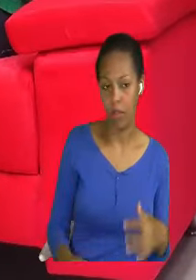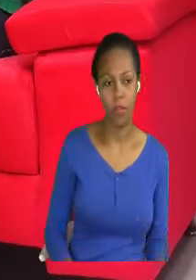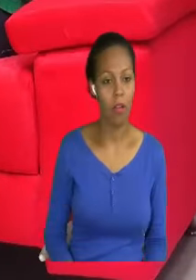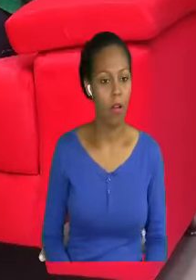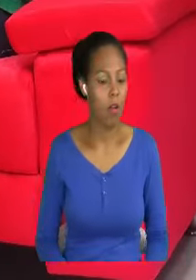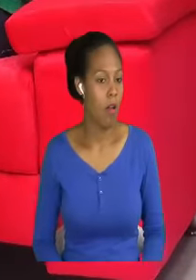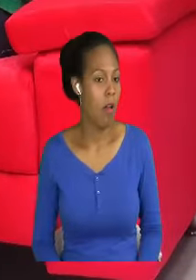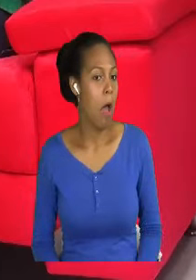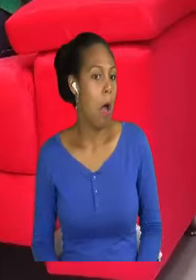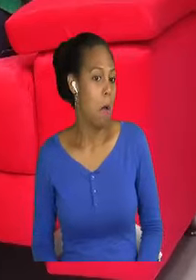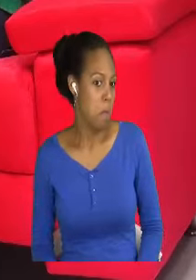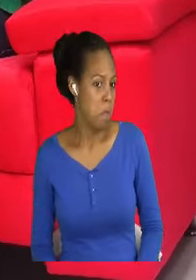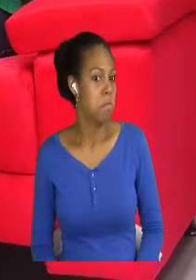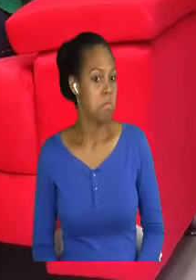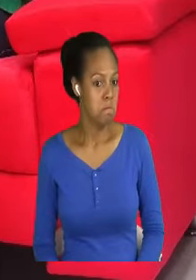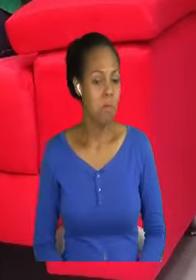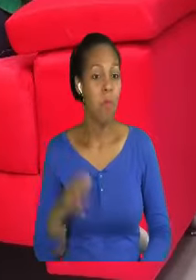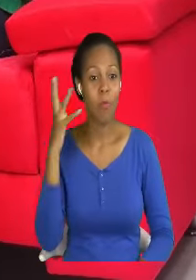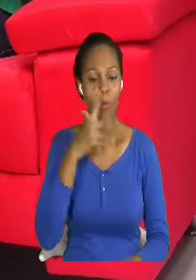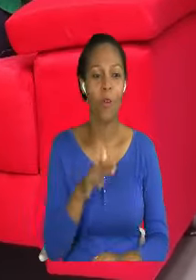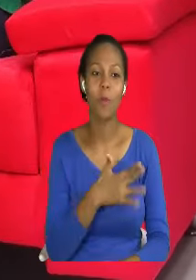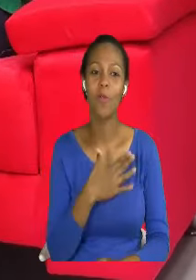eso, es para unir la gente, es